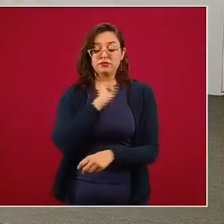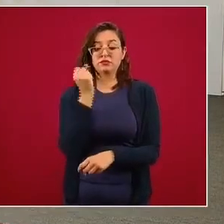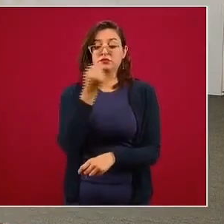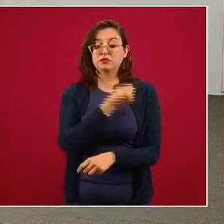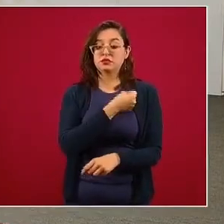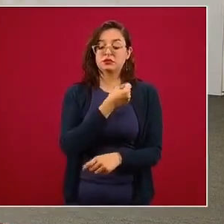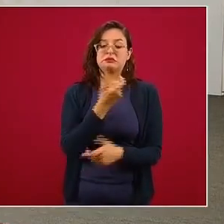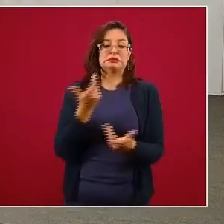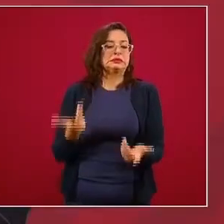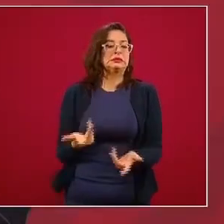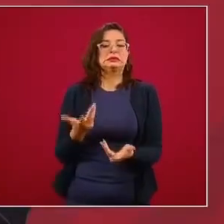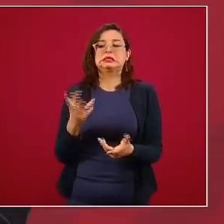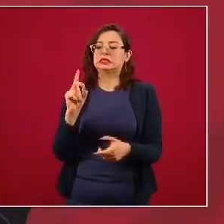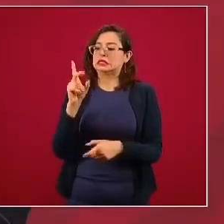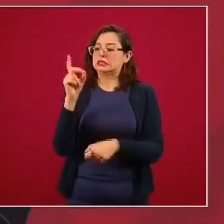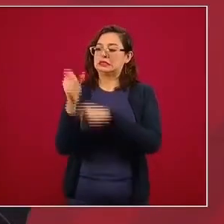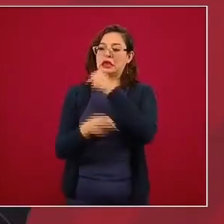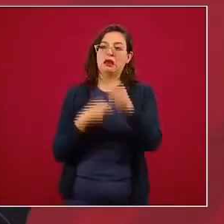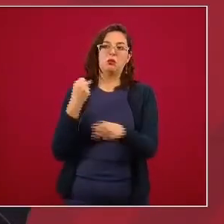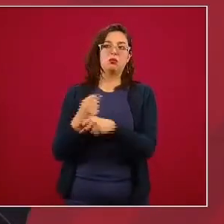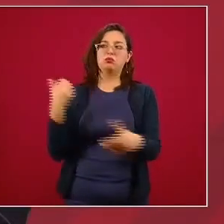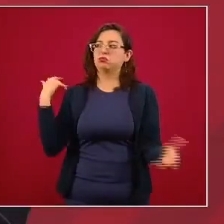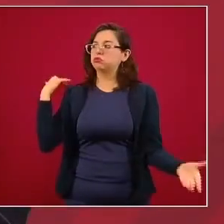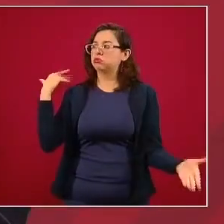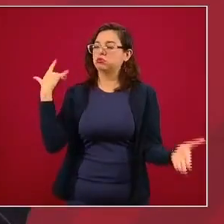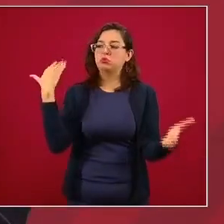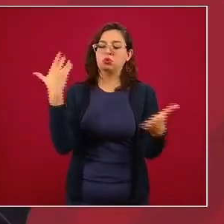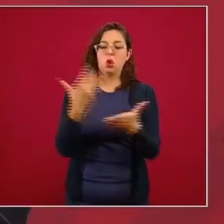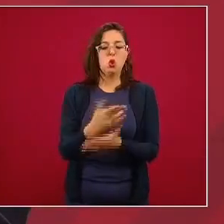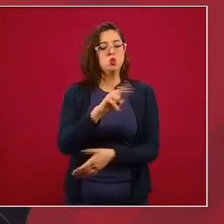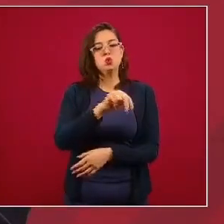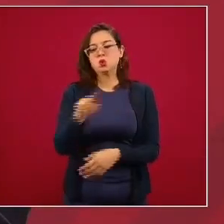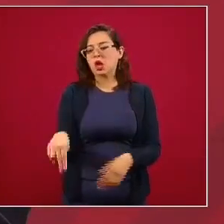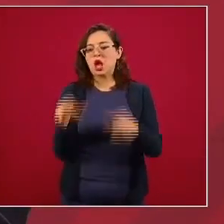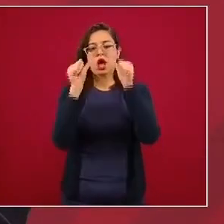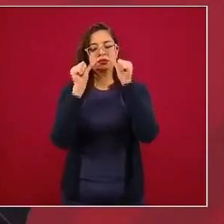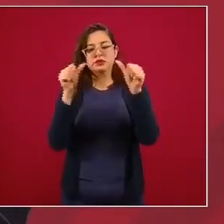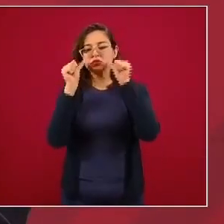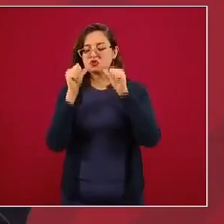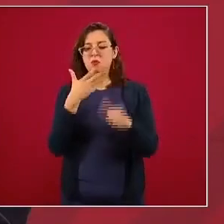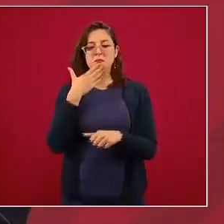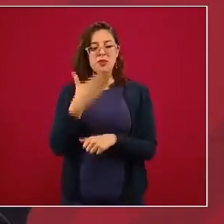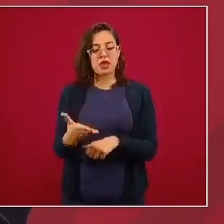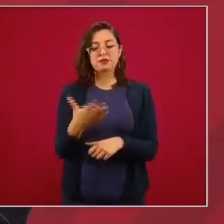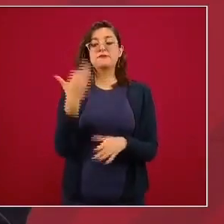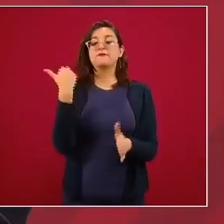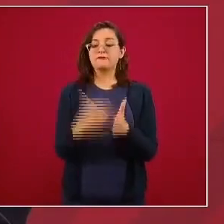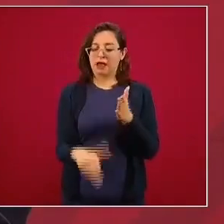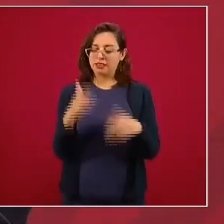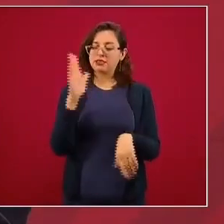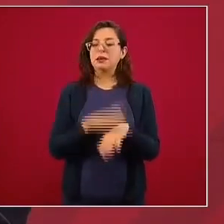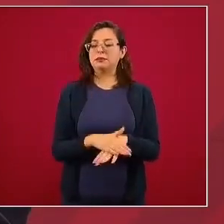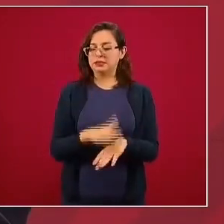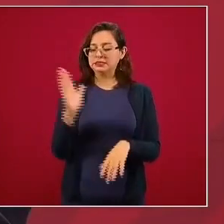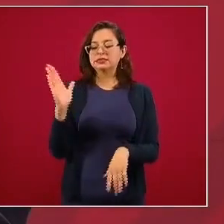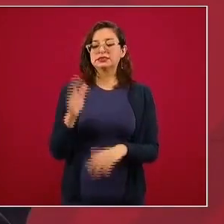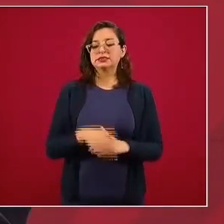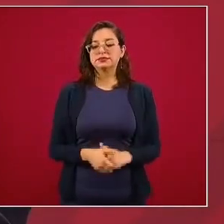sistema muy deteriorado a lo largo de 30 años, se quedó muy insuficiente respecto a lo que México